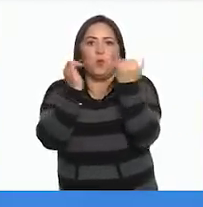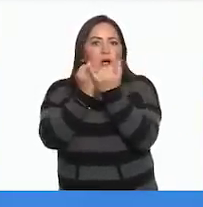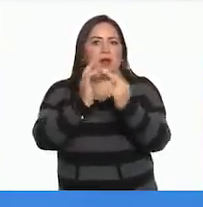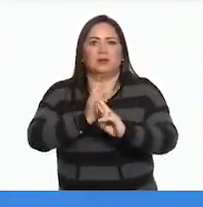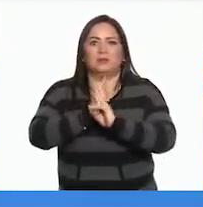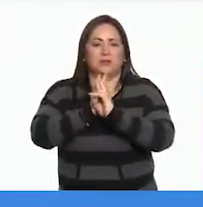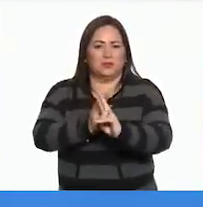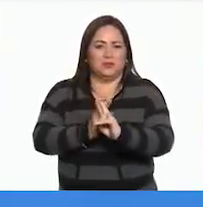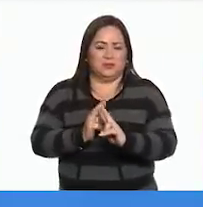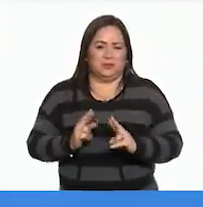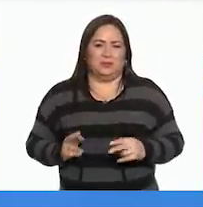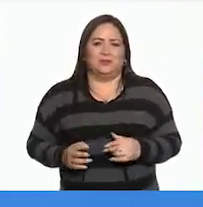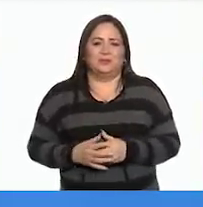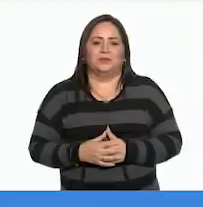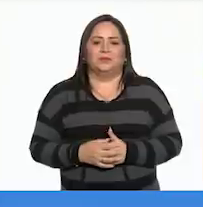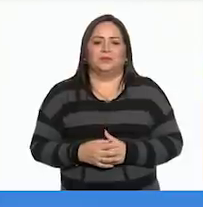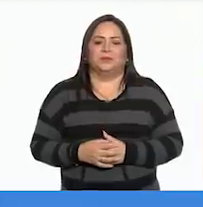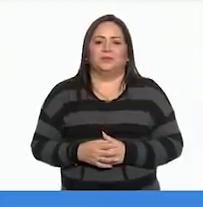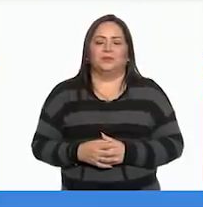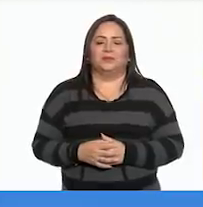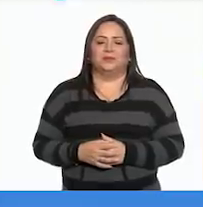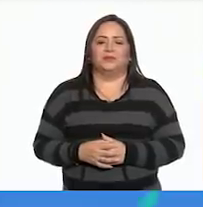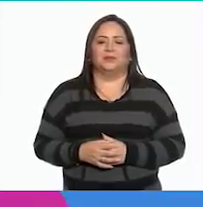resultados que Jenny obtuvo.